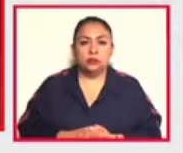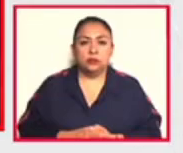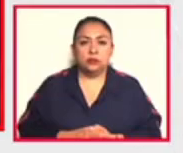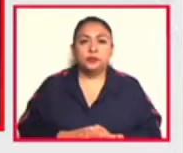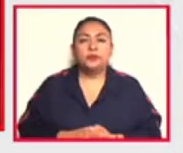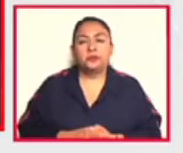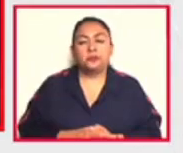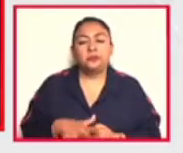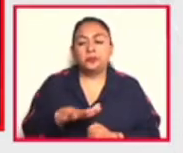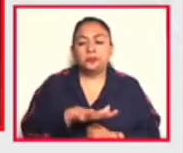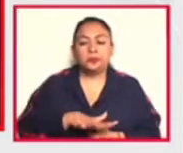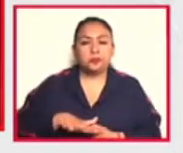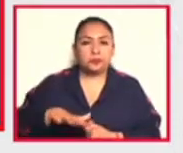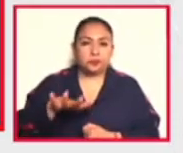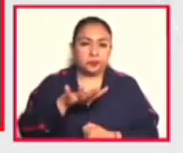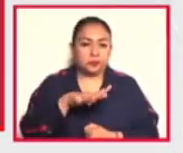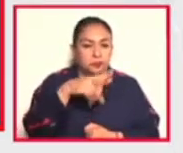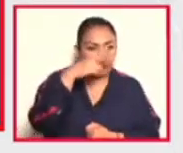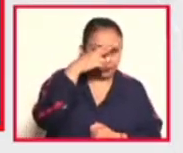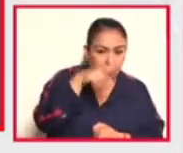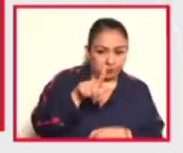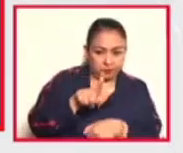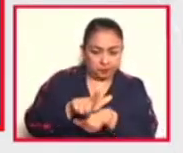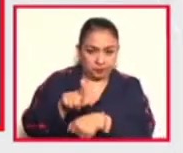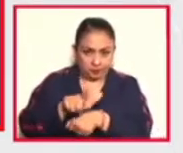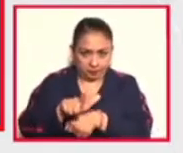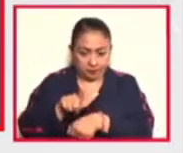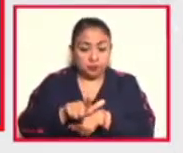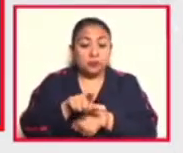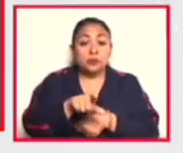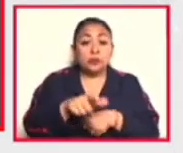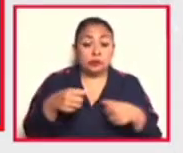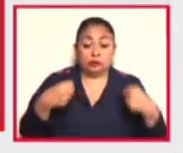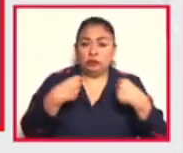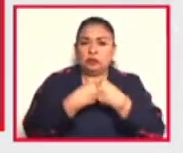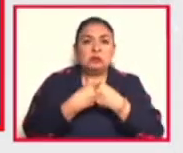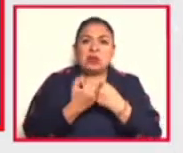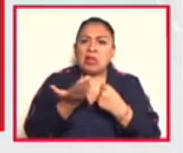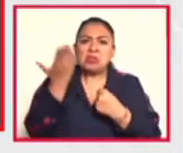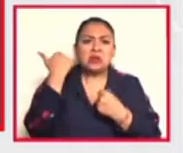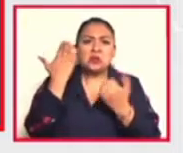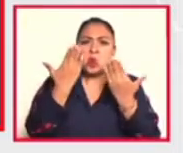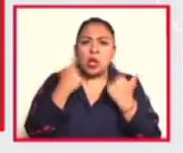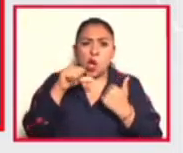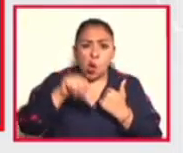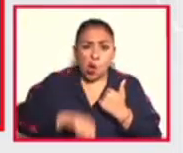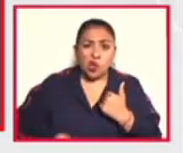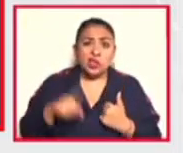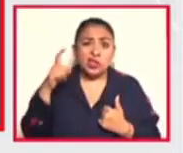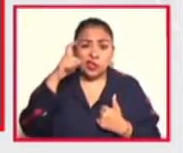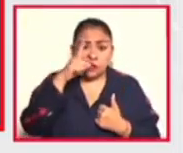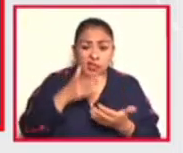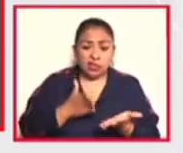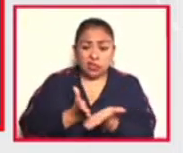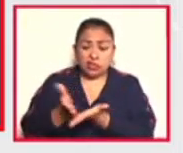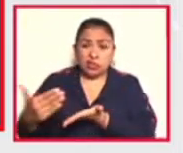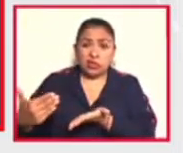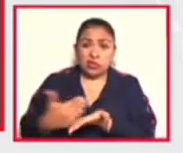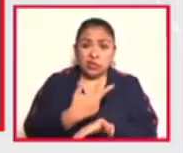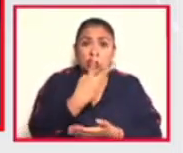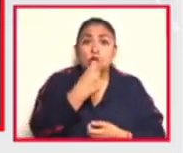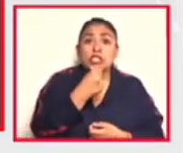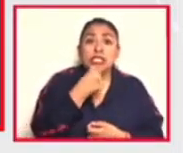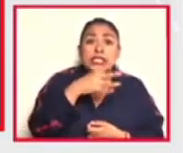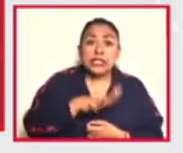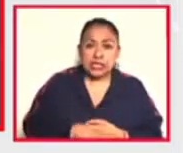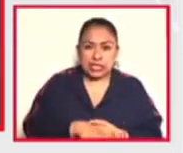zona autónoma entre México y Guatemala, en donde la frontera no existía y que ahora resulta difícil de traspasar, dos niñas de raíz